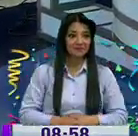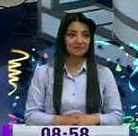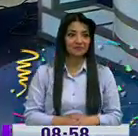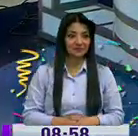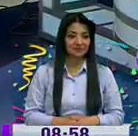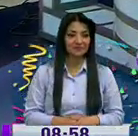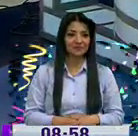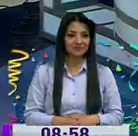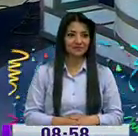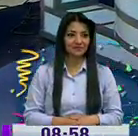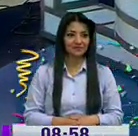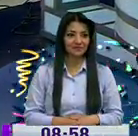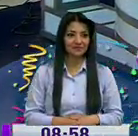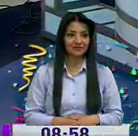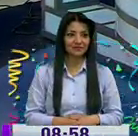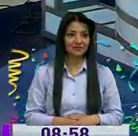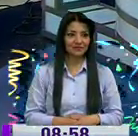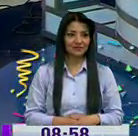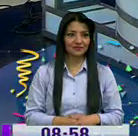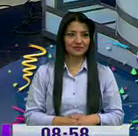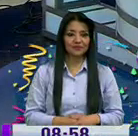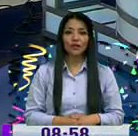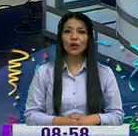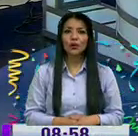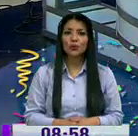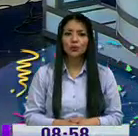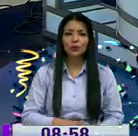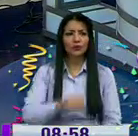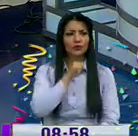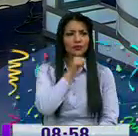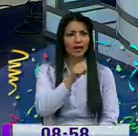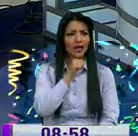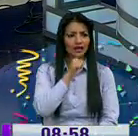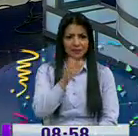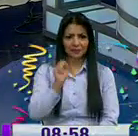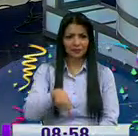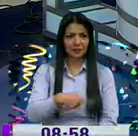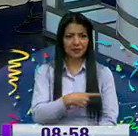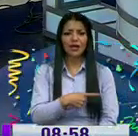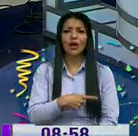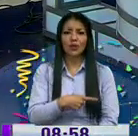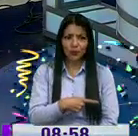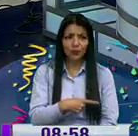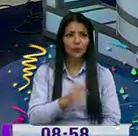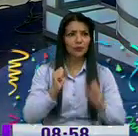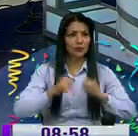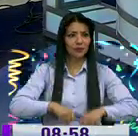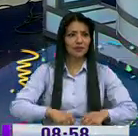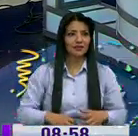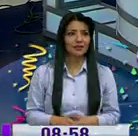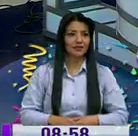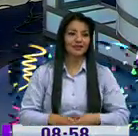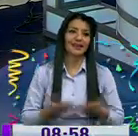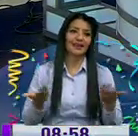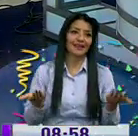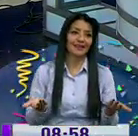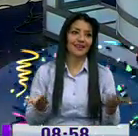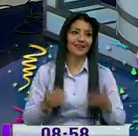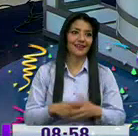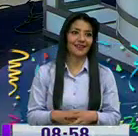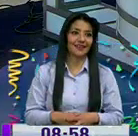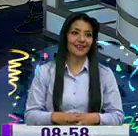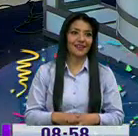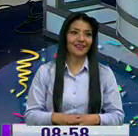Sí, no se apaga. Usted no es el... sople bien, todavía no está viejito. ¿Cómo que no, pues? Mira. No hagan